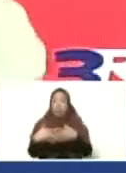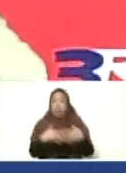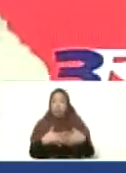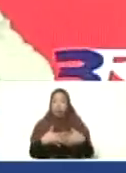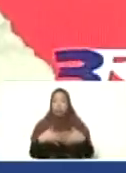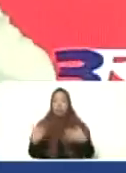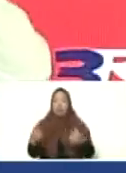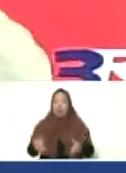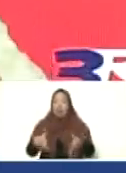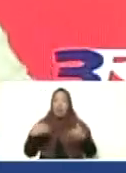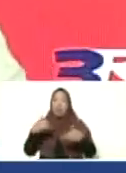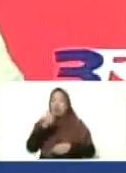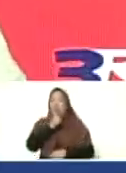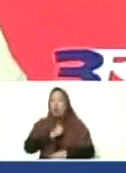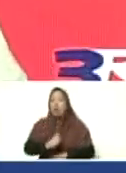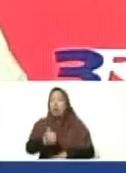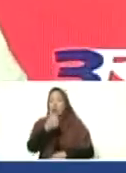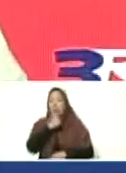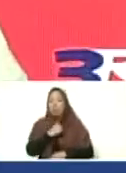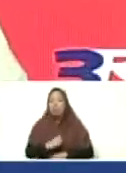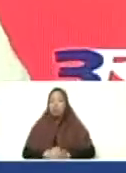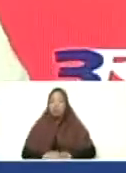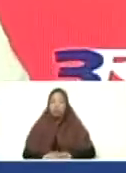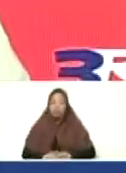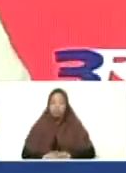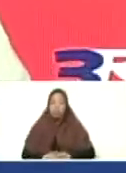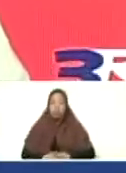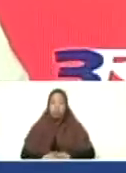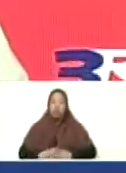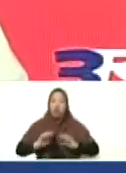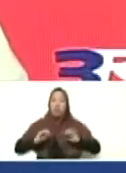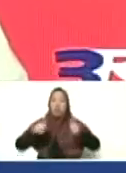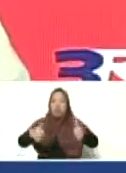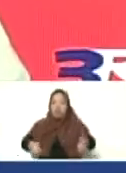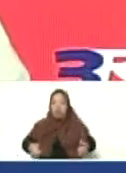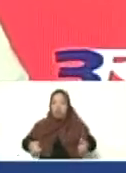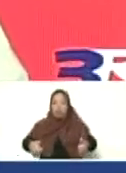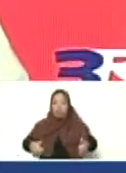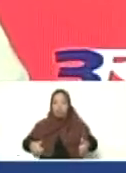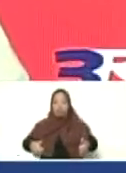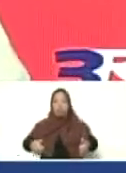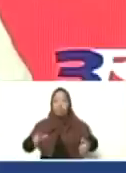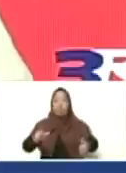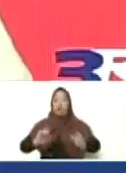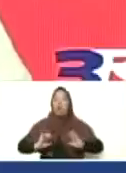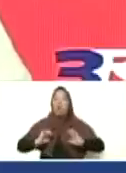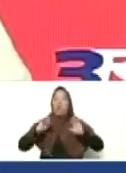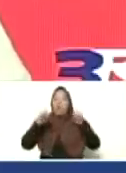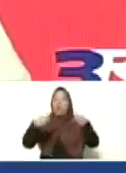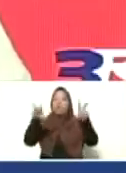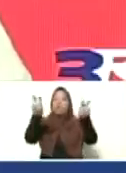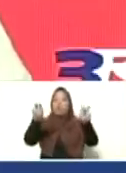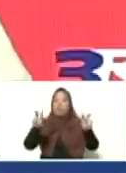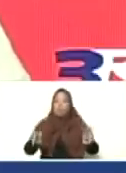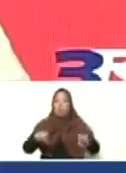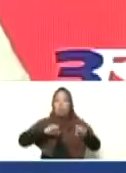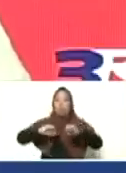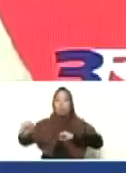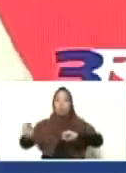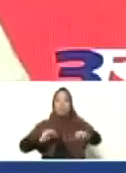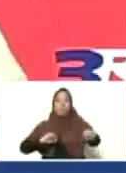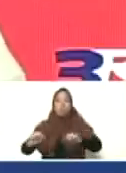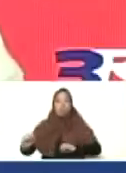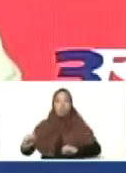victoriosamente resistir renacer el renacimiento de este poderoso movimiento